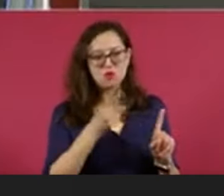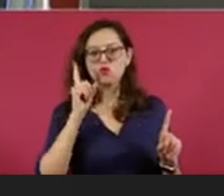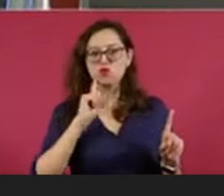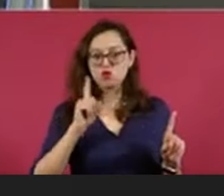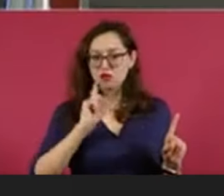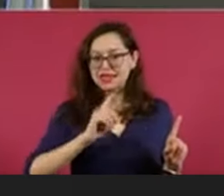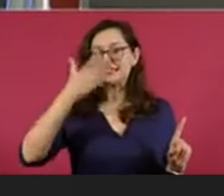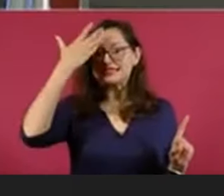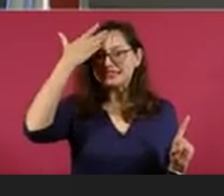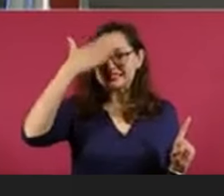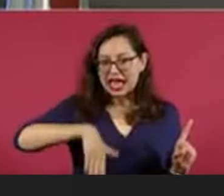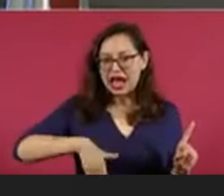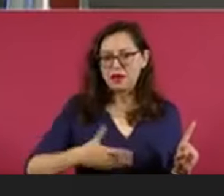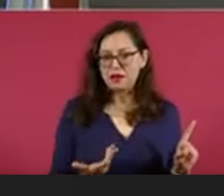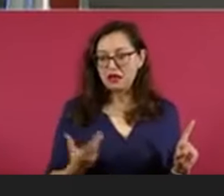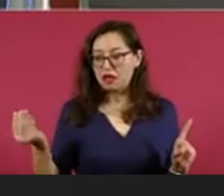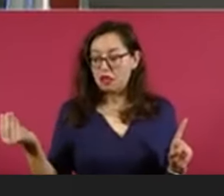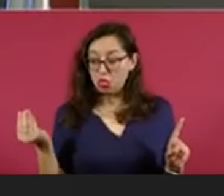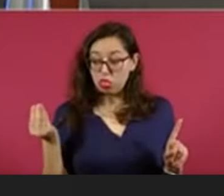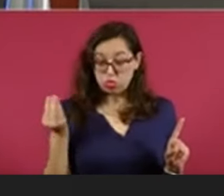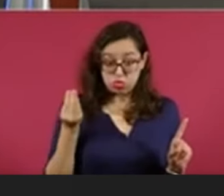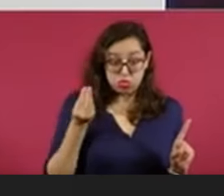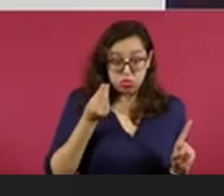ella debió,